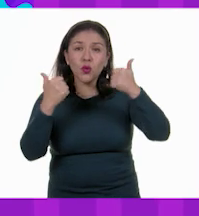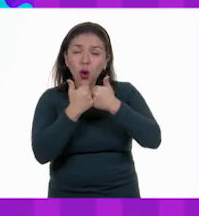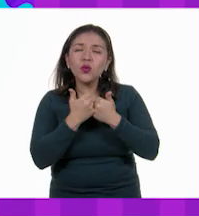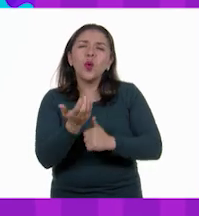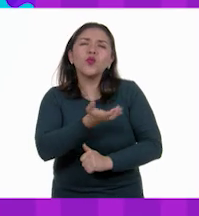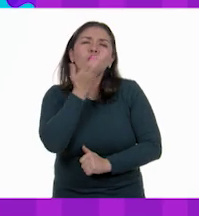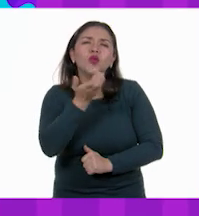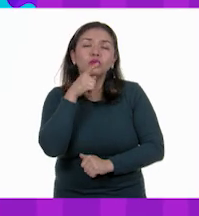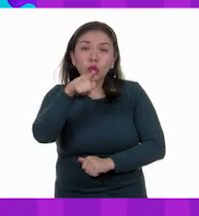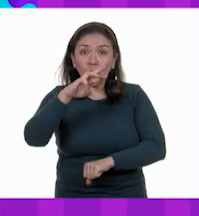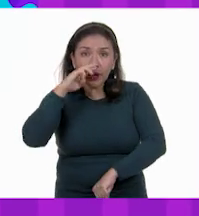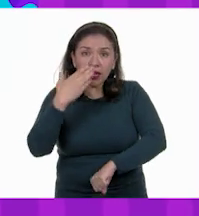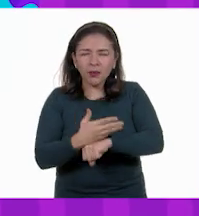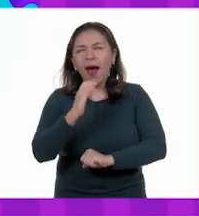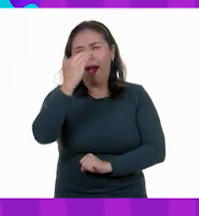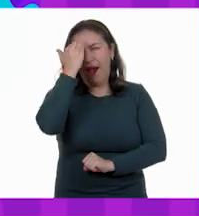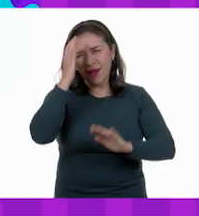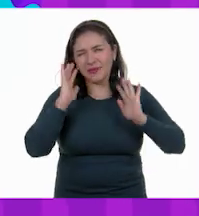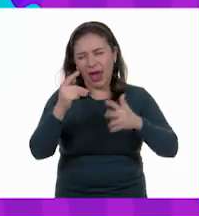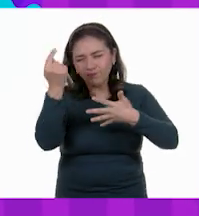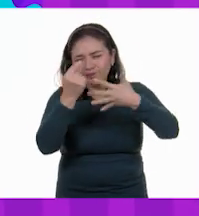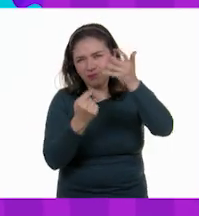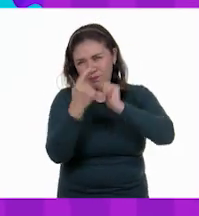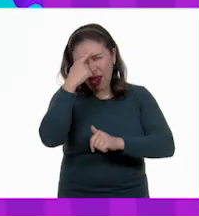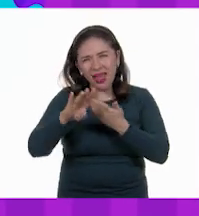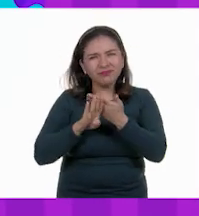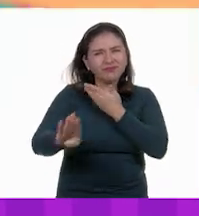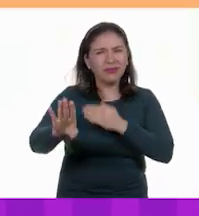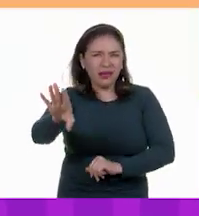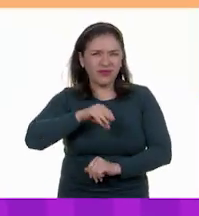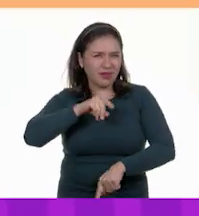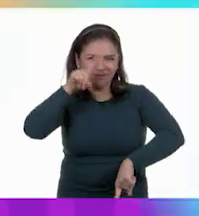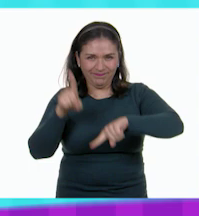buenas prácticas que ya todos conocemos para evitar contagiarnos.